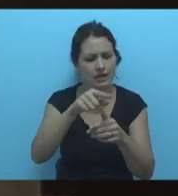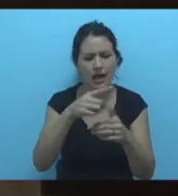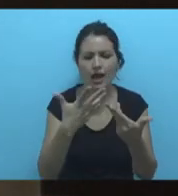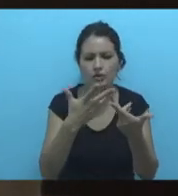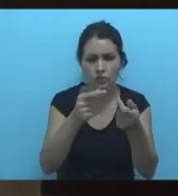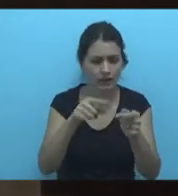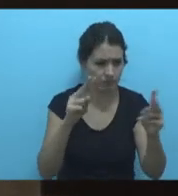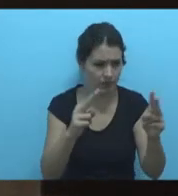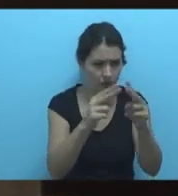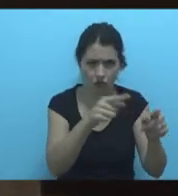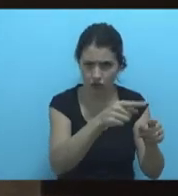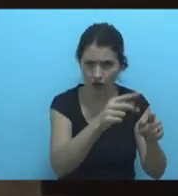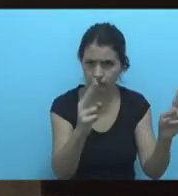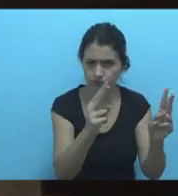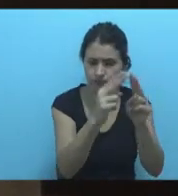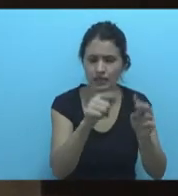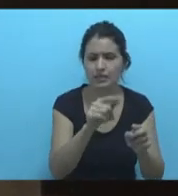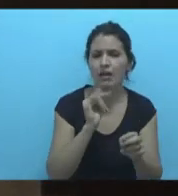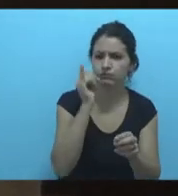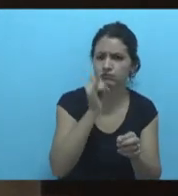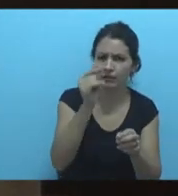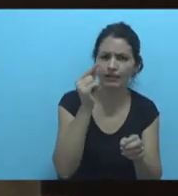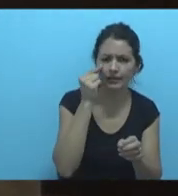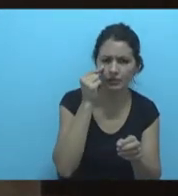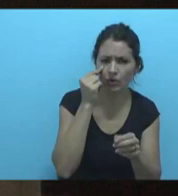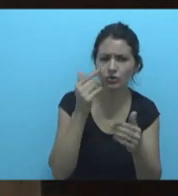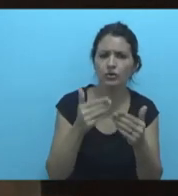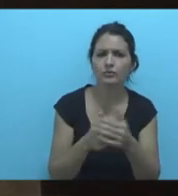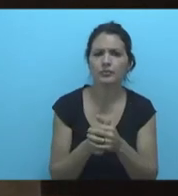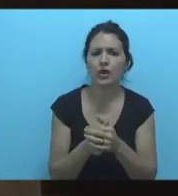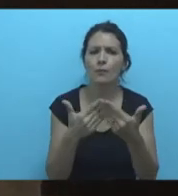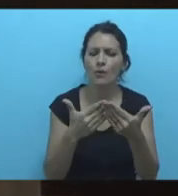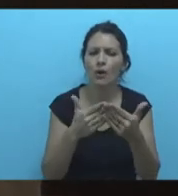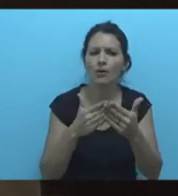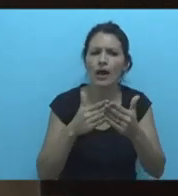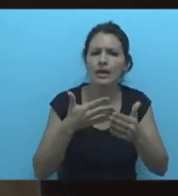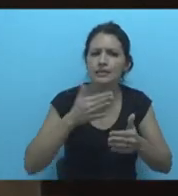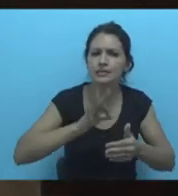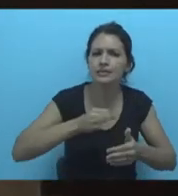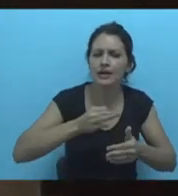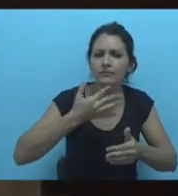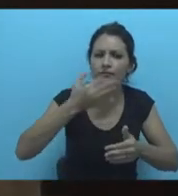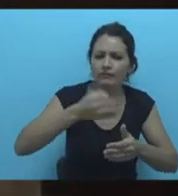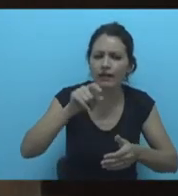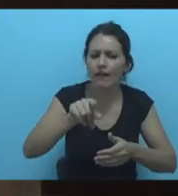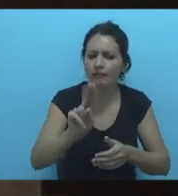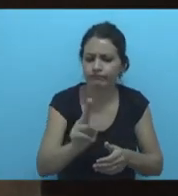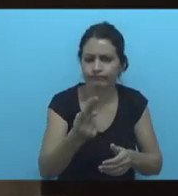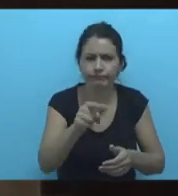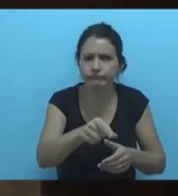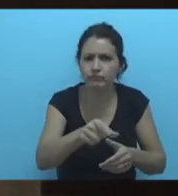su generoso y amplio testimonio en la causa por la construcción de la verdad de la desaparición